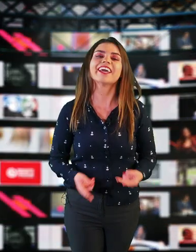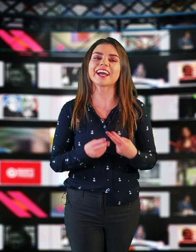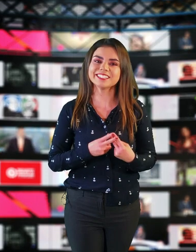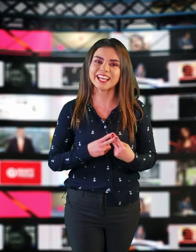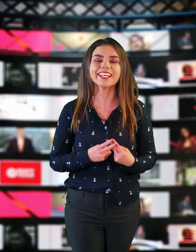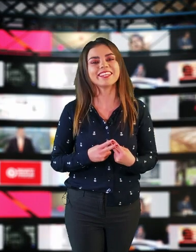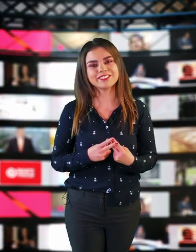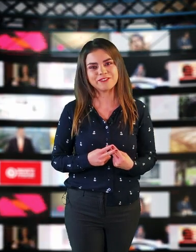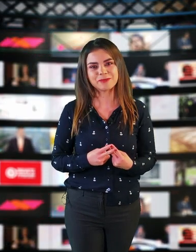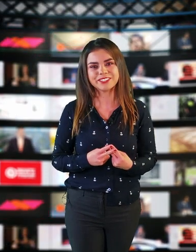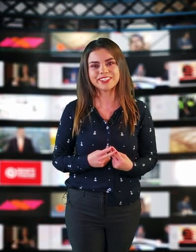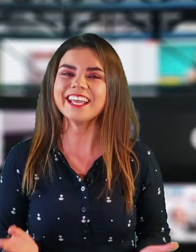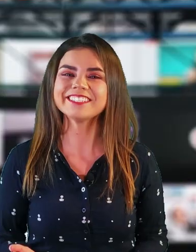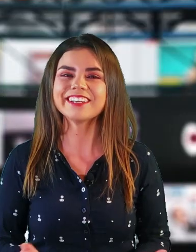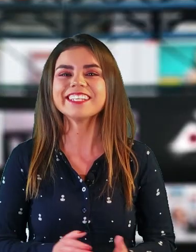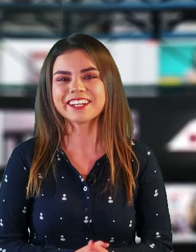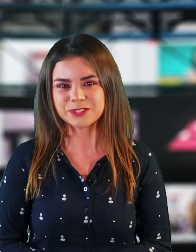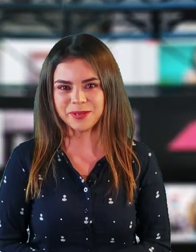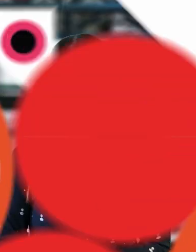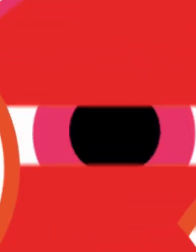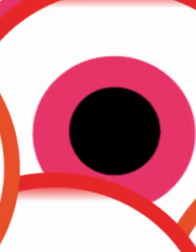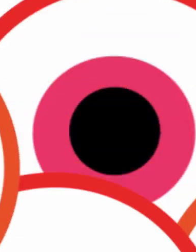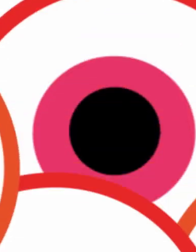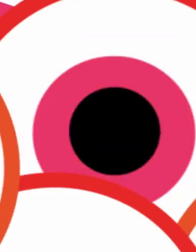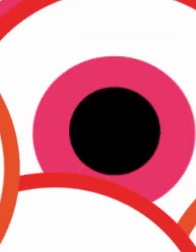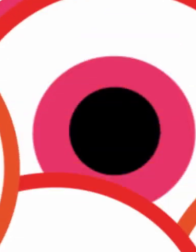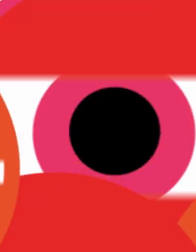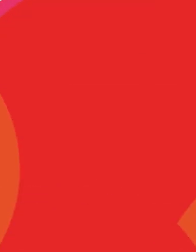qué, #Derecho a la Información. Esto es En Resumen.